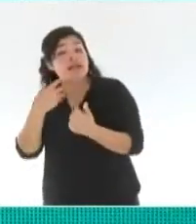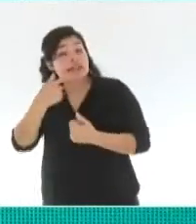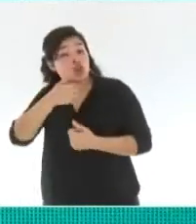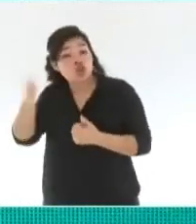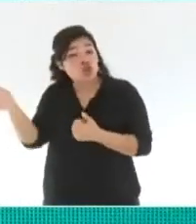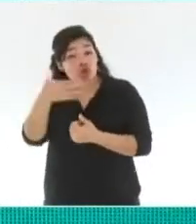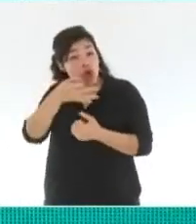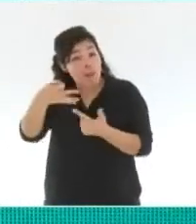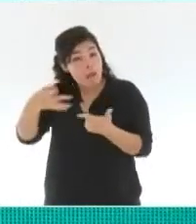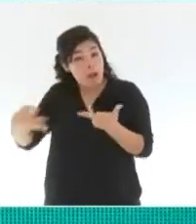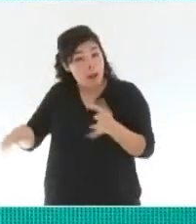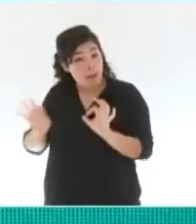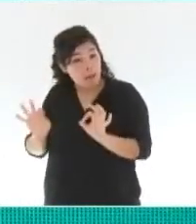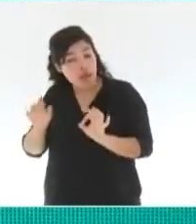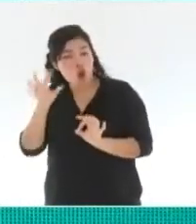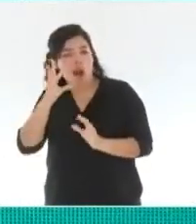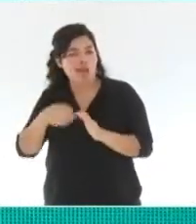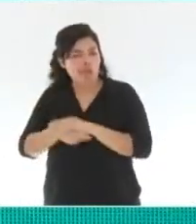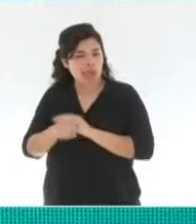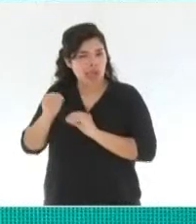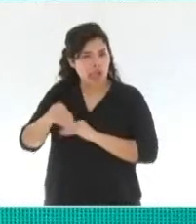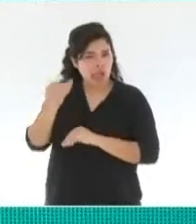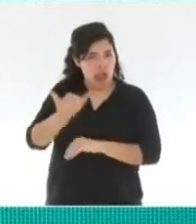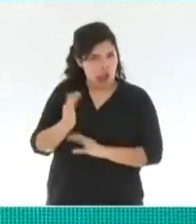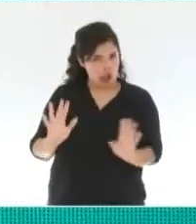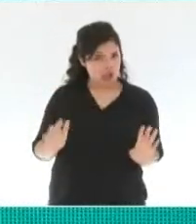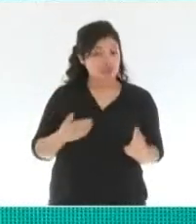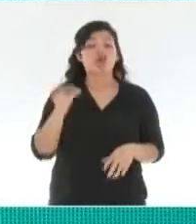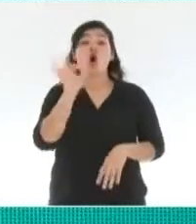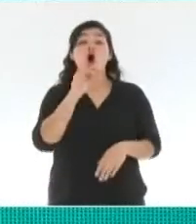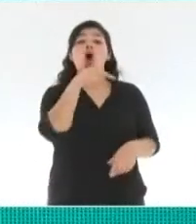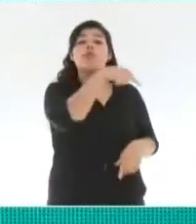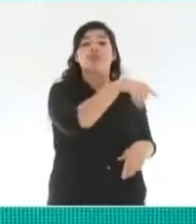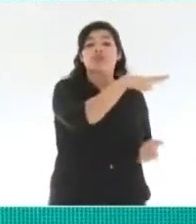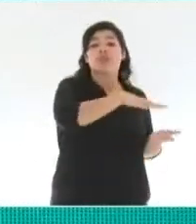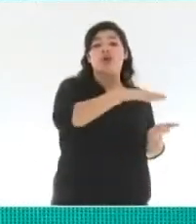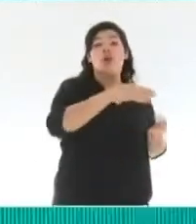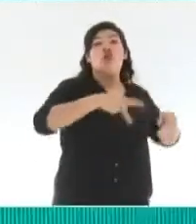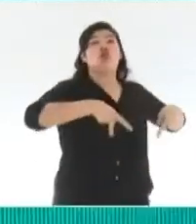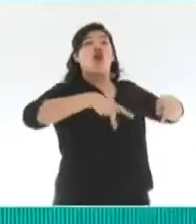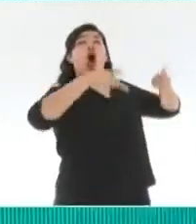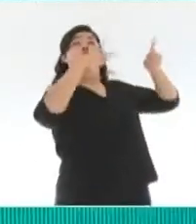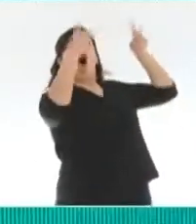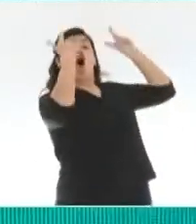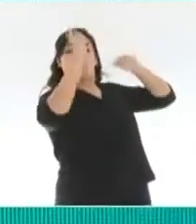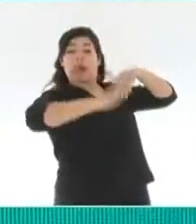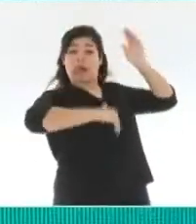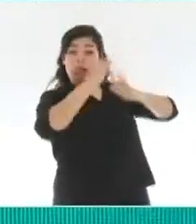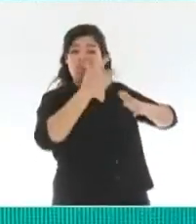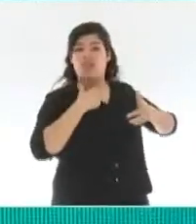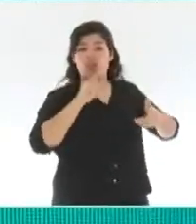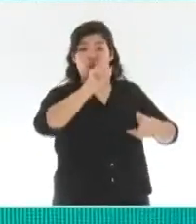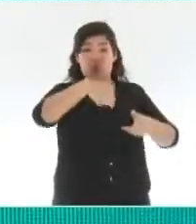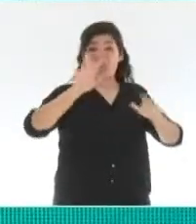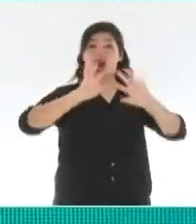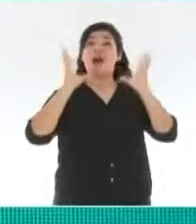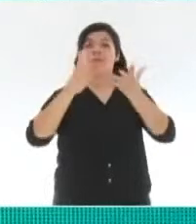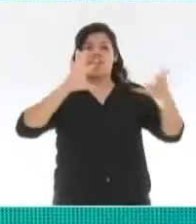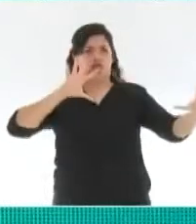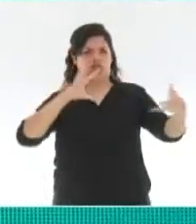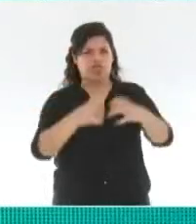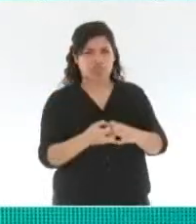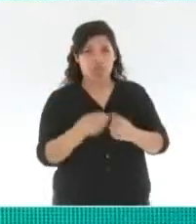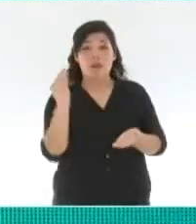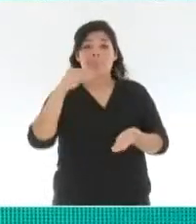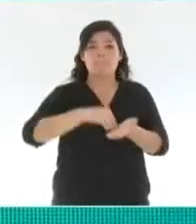el caso del complejo de meg Torres las cuales no solamente avanzan en una destrucción del ambiente sino que también perjudican fuertemente la